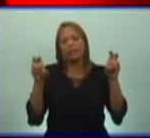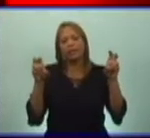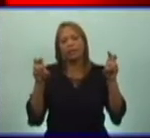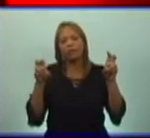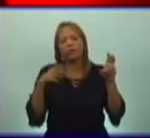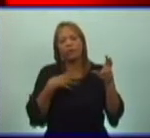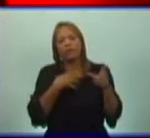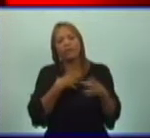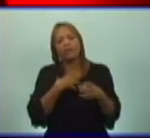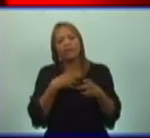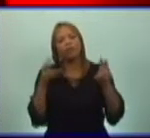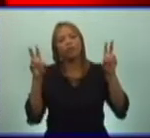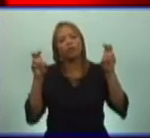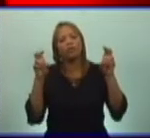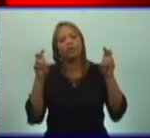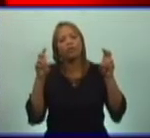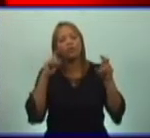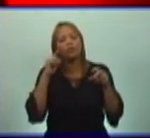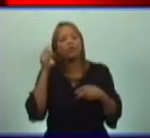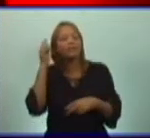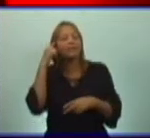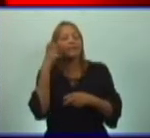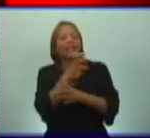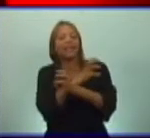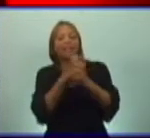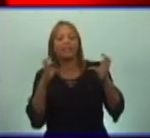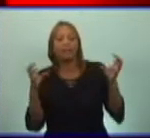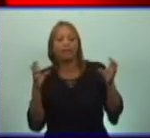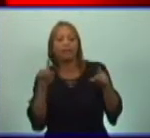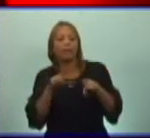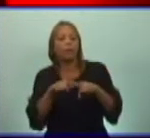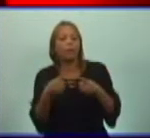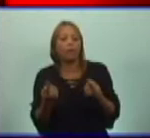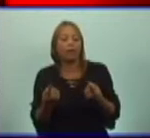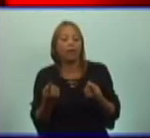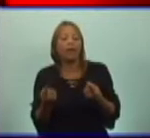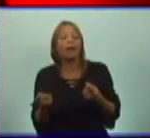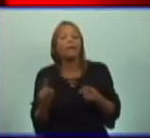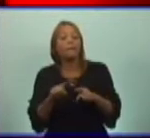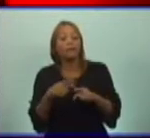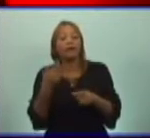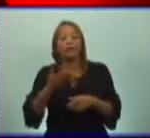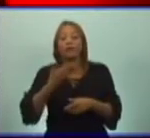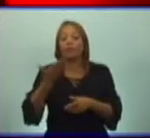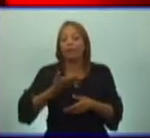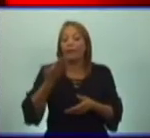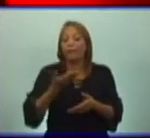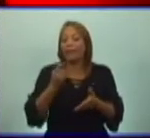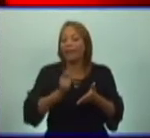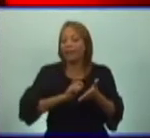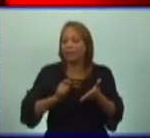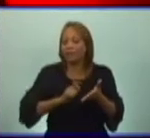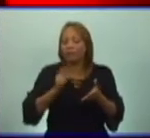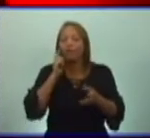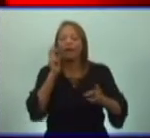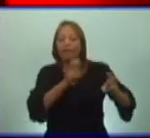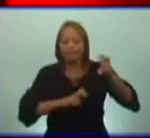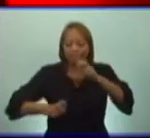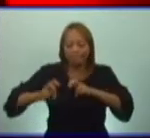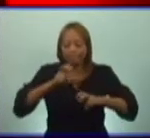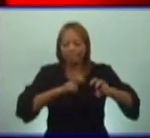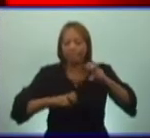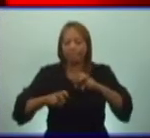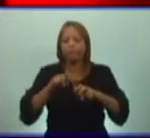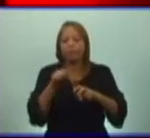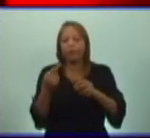un texto científico, porque vas, además de redactar, vas a investigar, vas